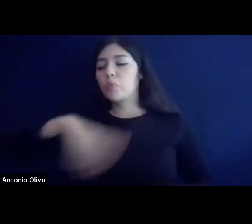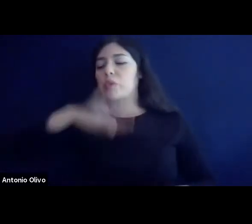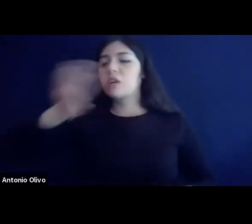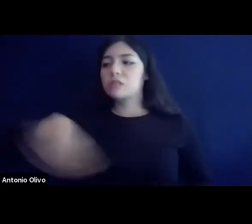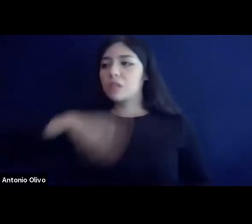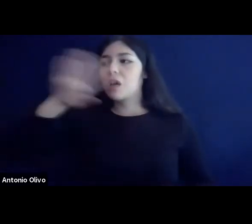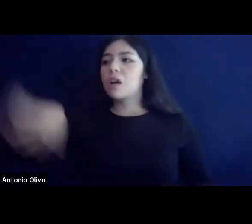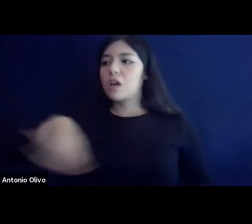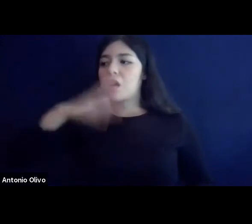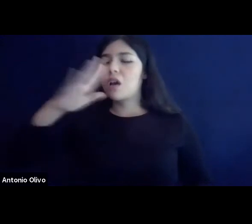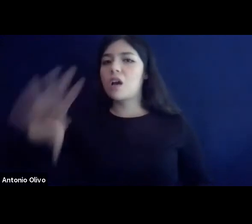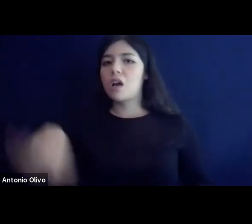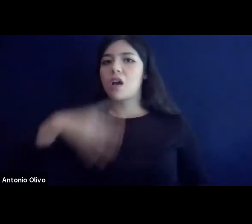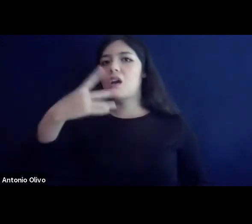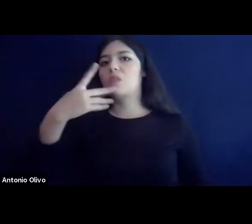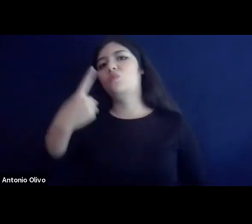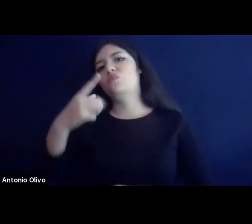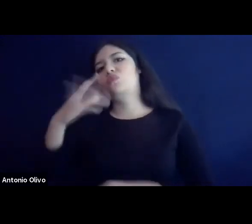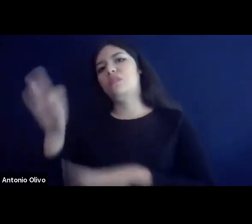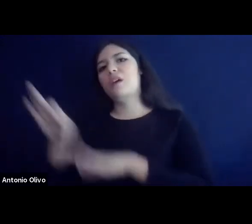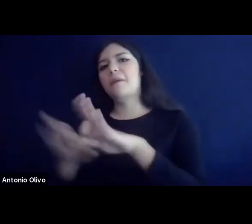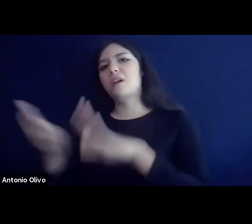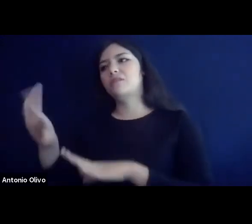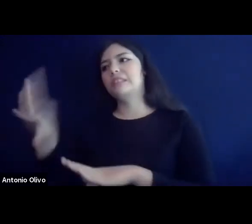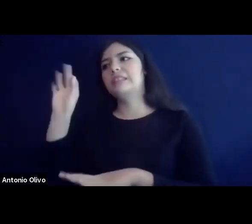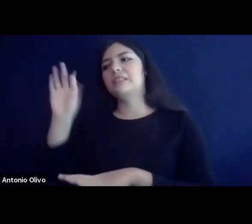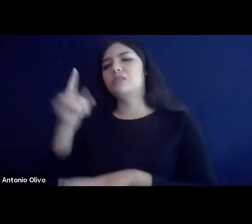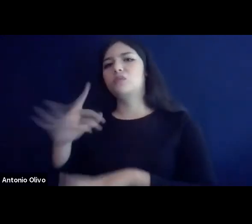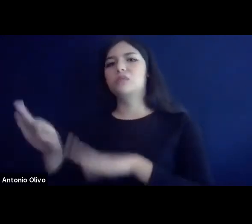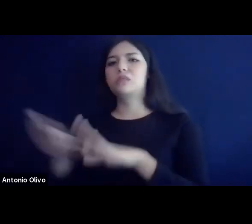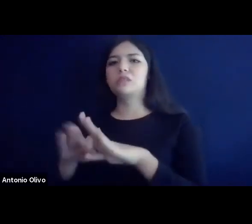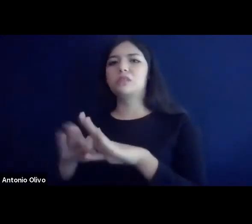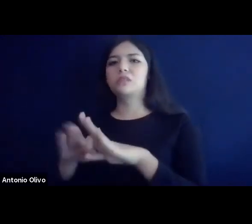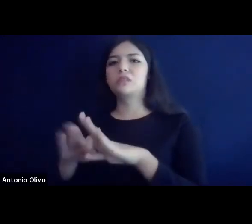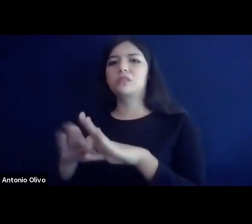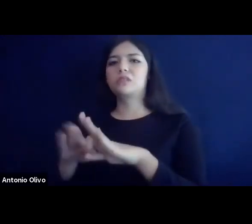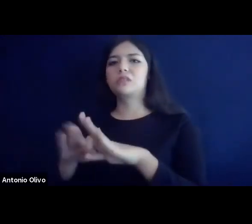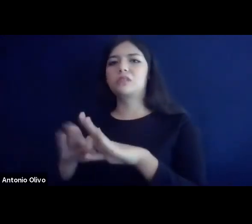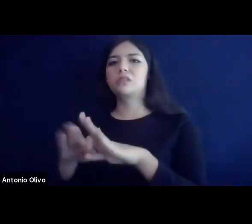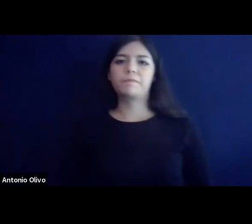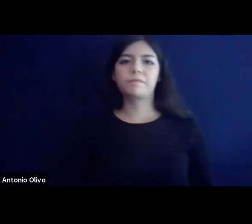también como que quisieron hacer un bien social. Estuve trabajando